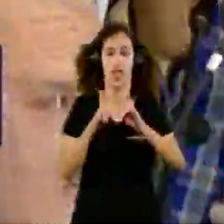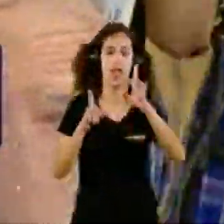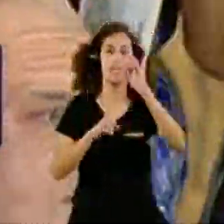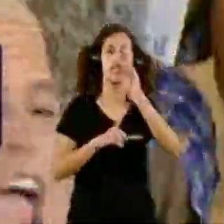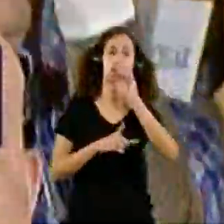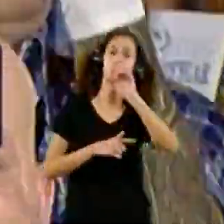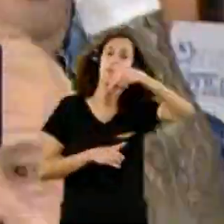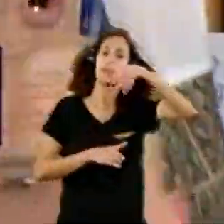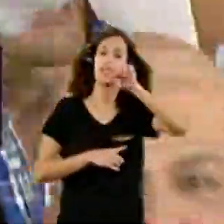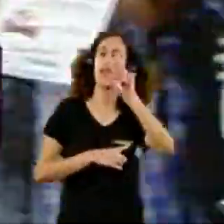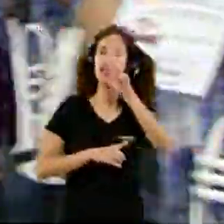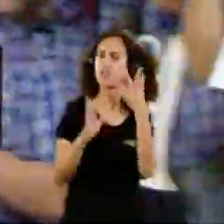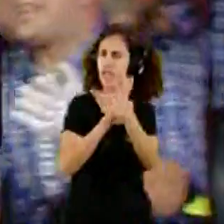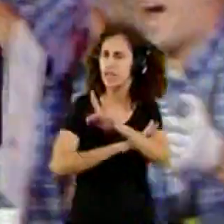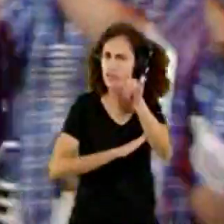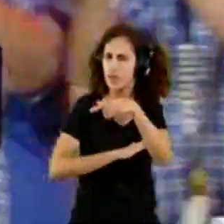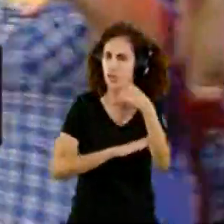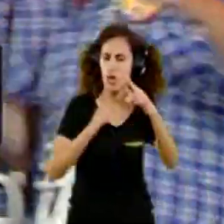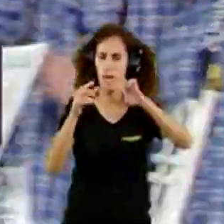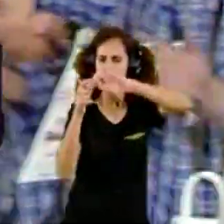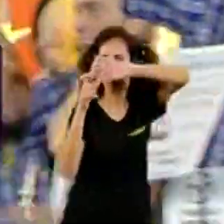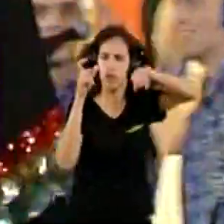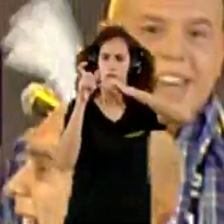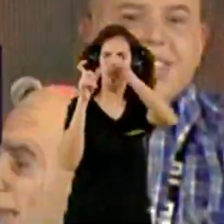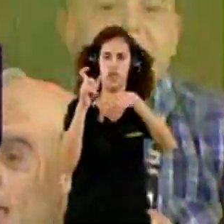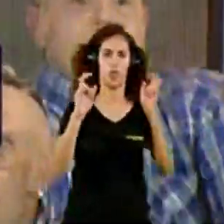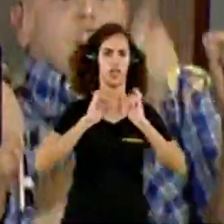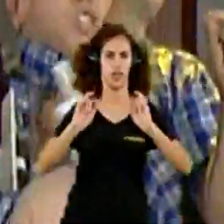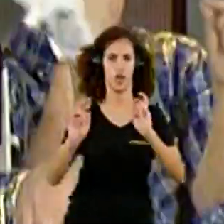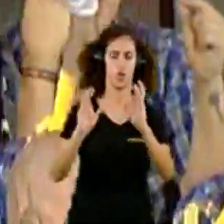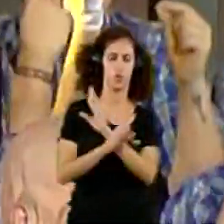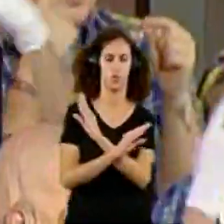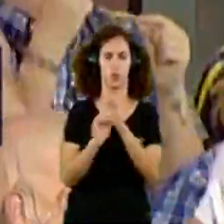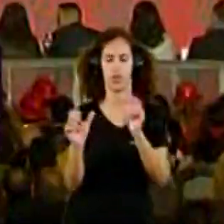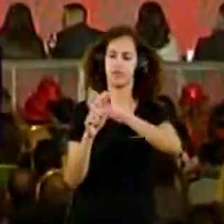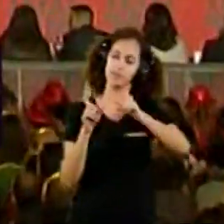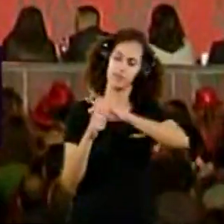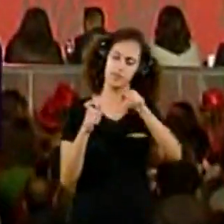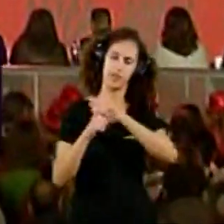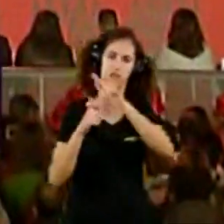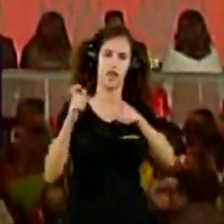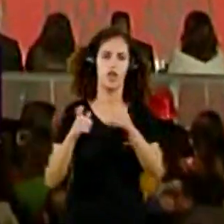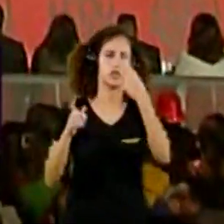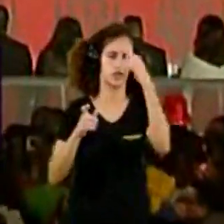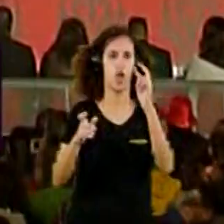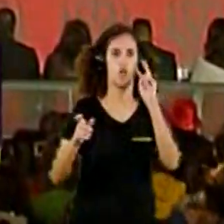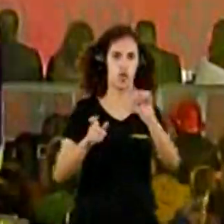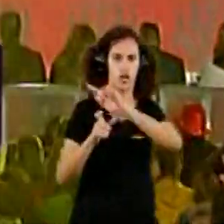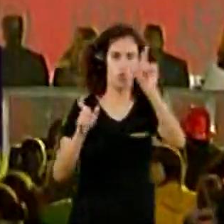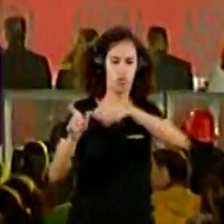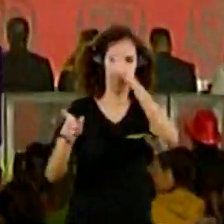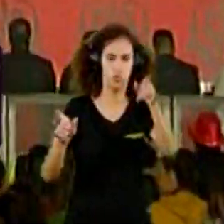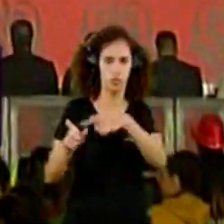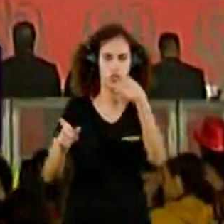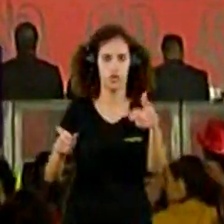Sabes que es algo que da vueltas, combate el estrés. Solo he visto algo que de vuelta con más fuerza,